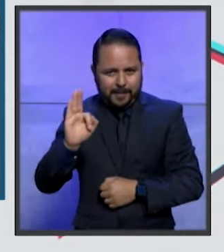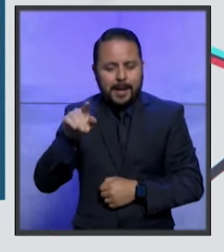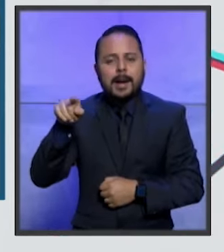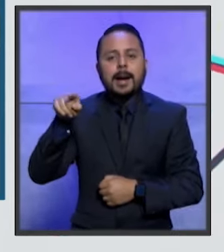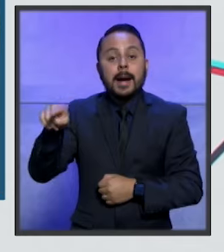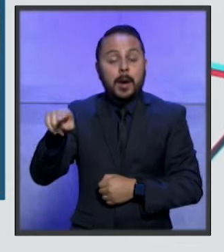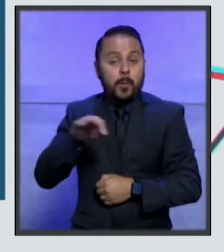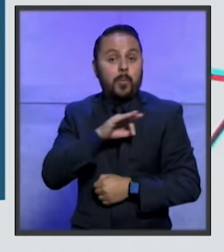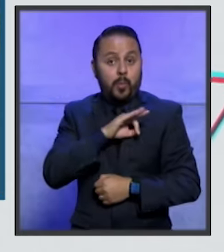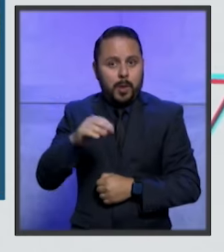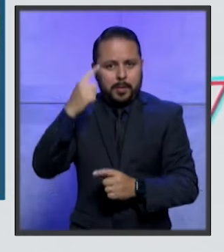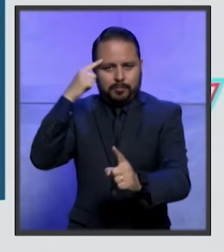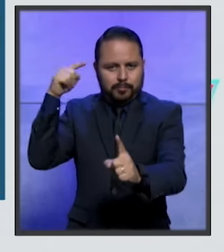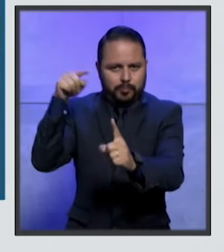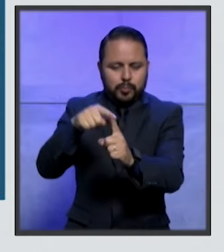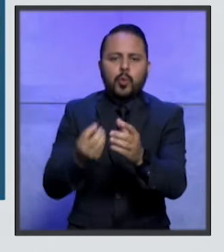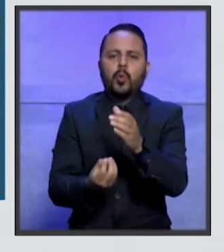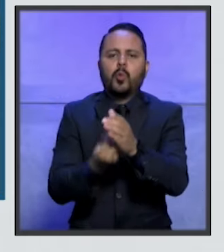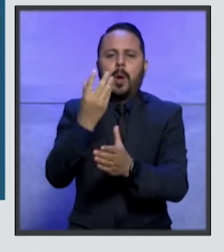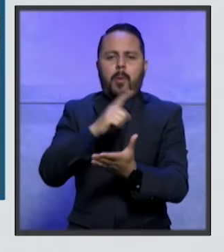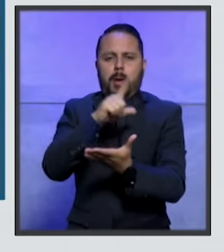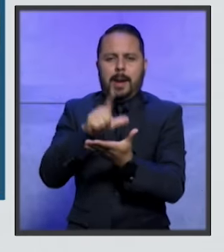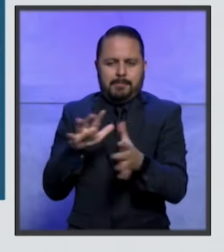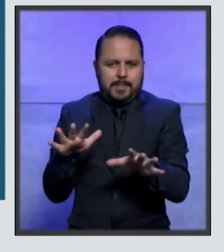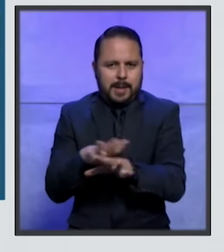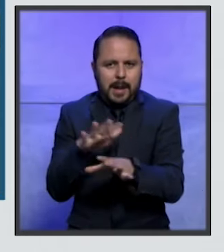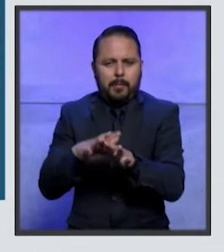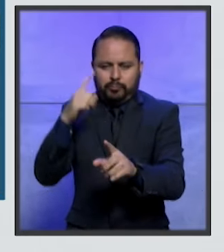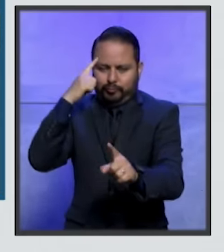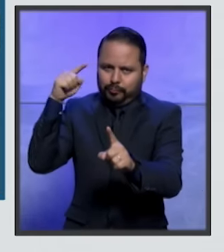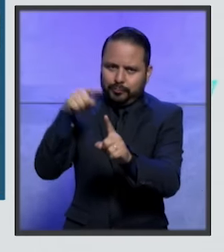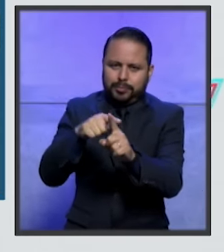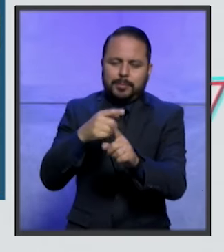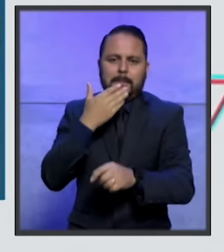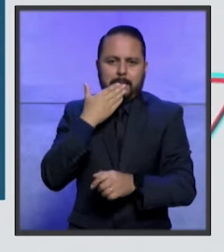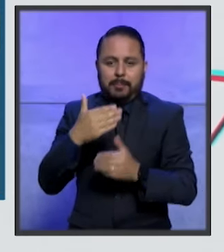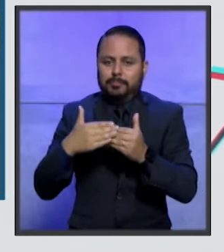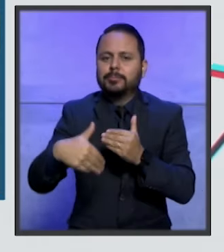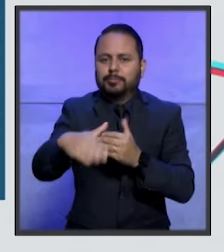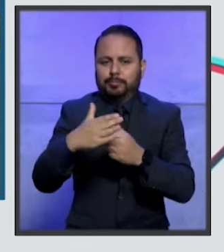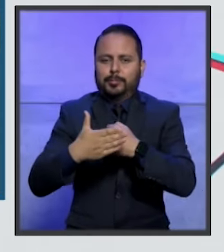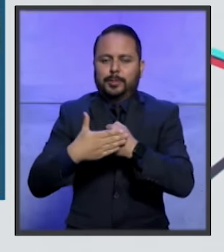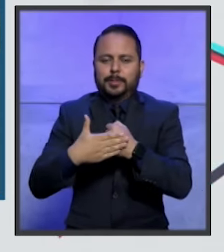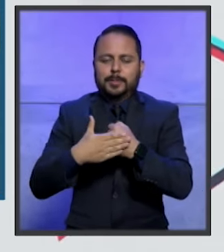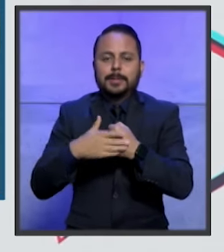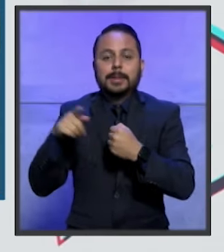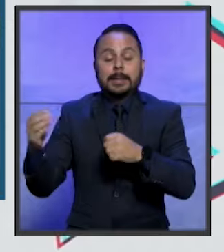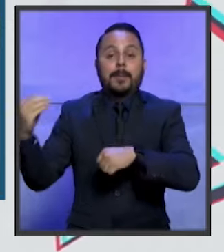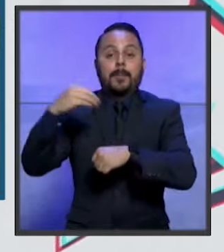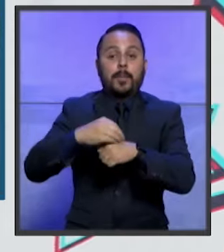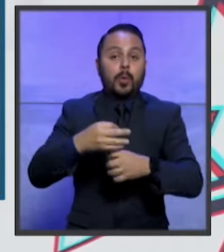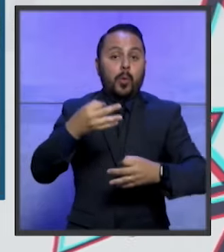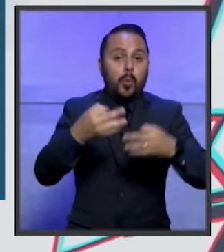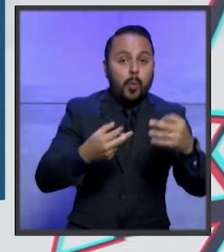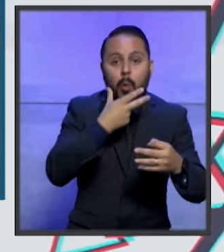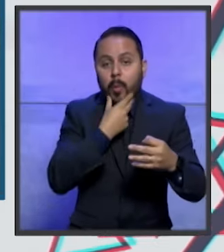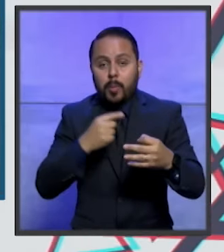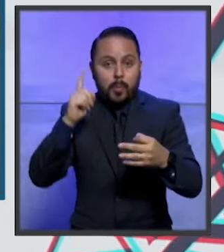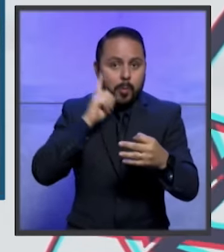Federación cumplirá su misión en este nuevo proceso democrático por vivir Mientras tanto agregó a los jueces y